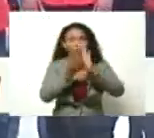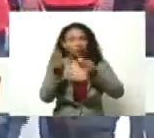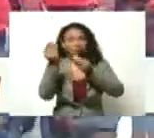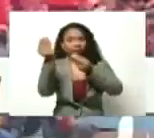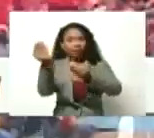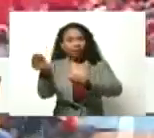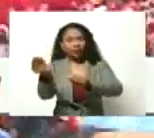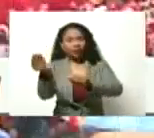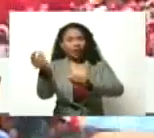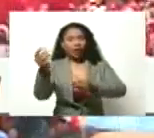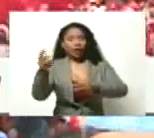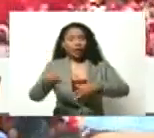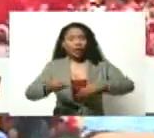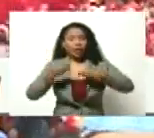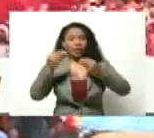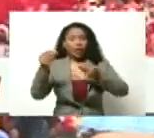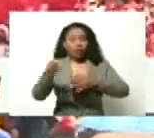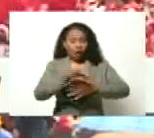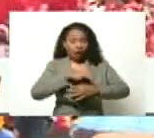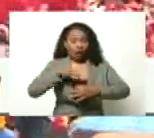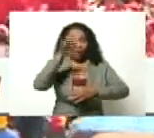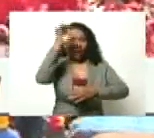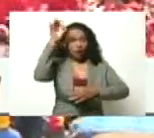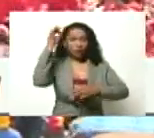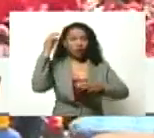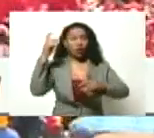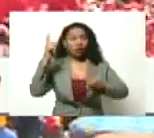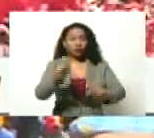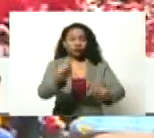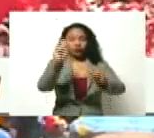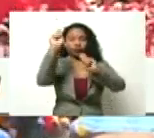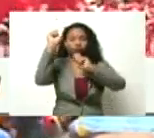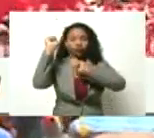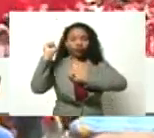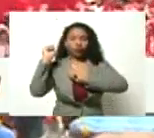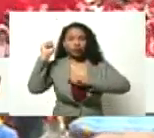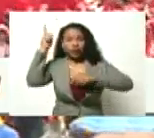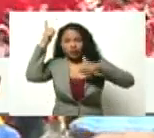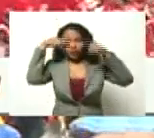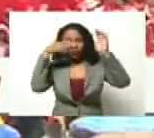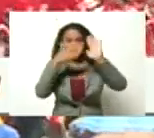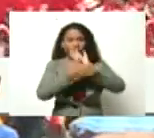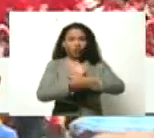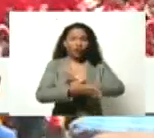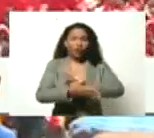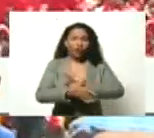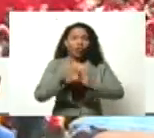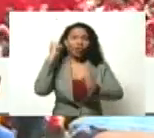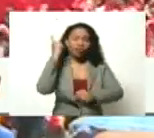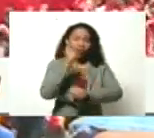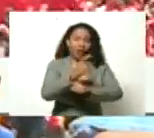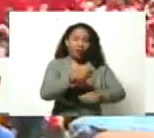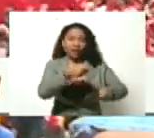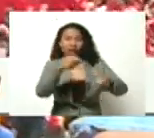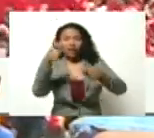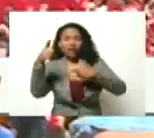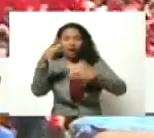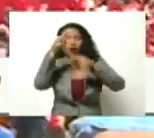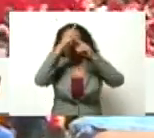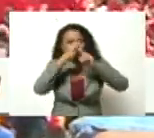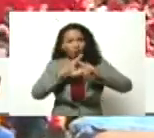entregando el espíritu inmortal del comandante Chávez y de su legado histórico y debe ser llevado con